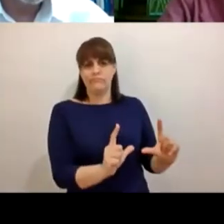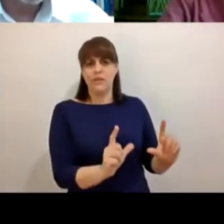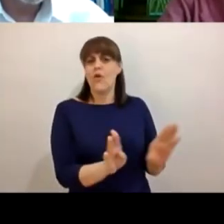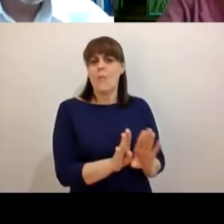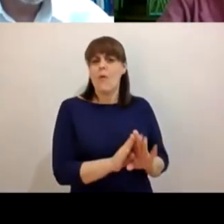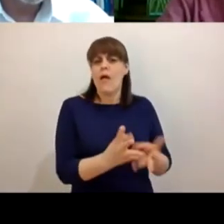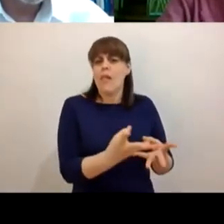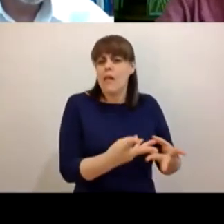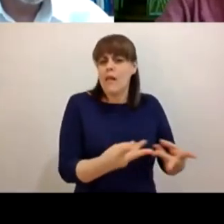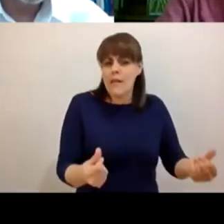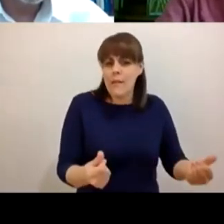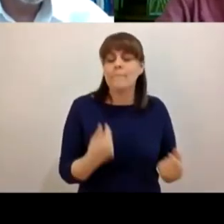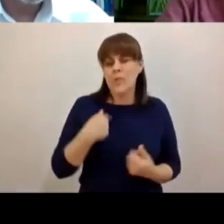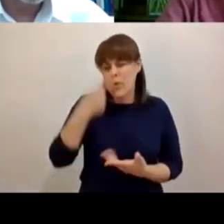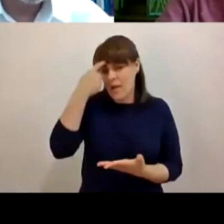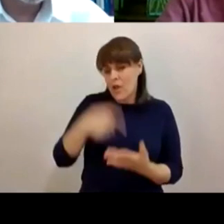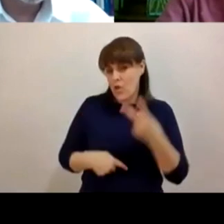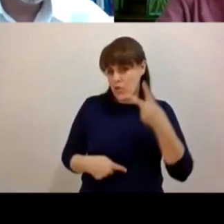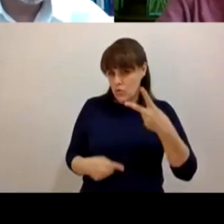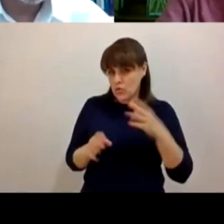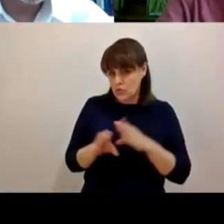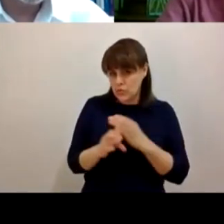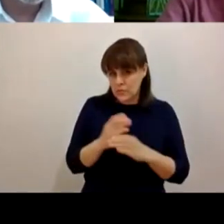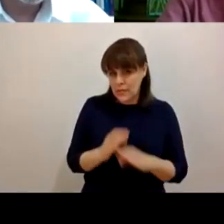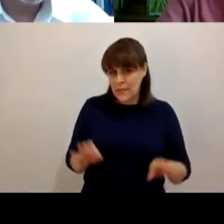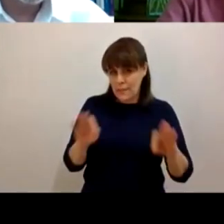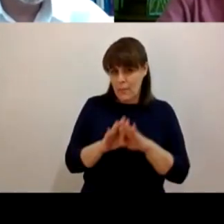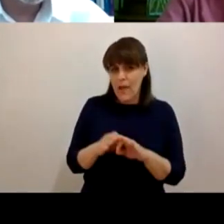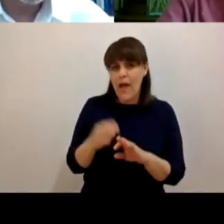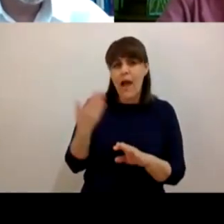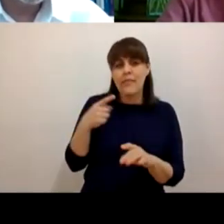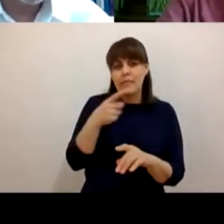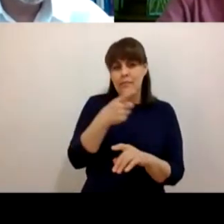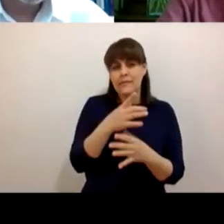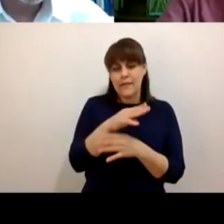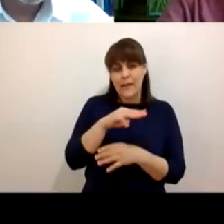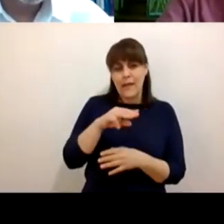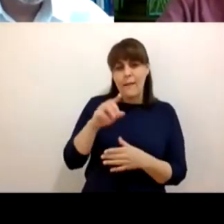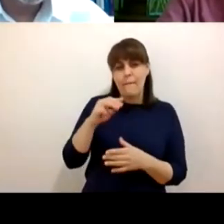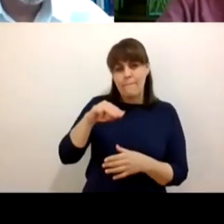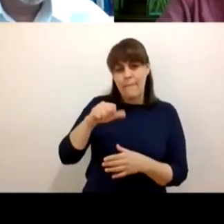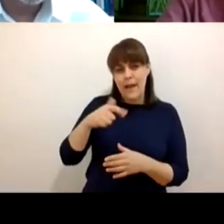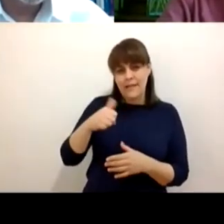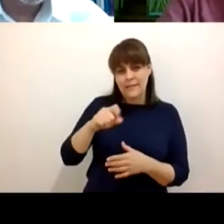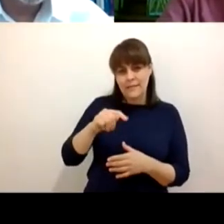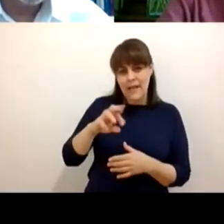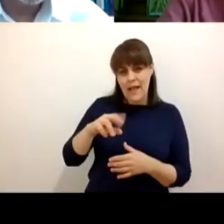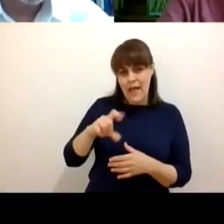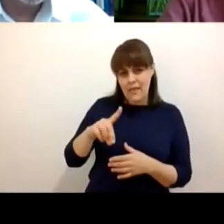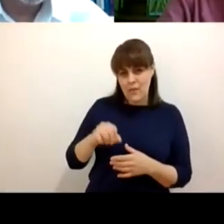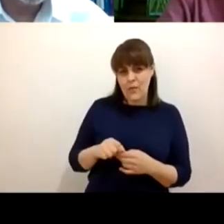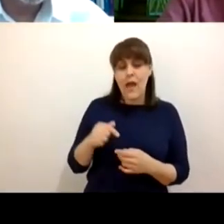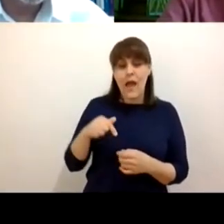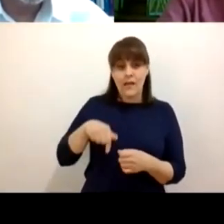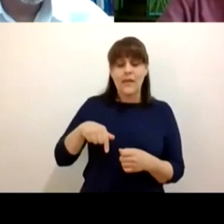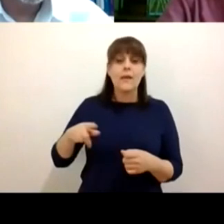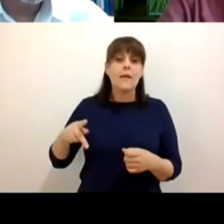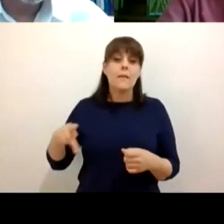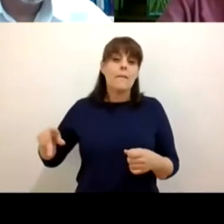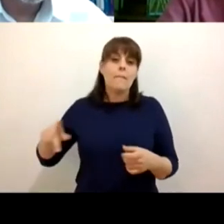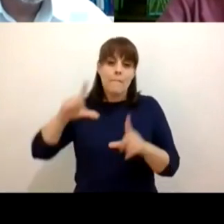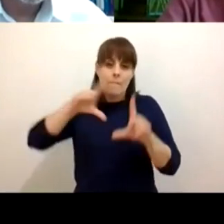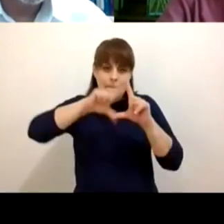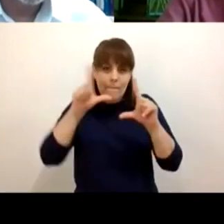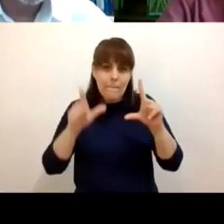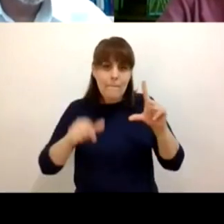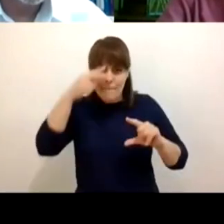que son importantes. Y voy a tomar lo que está diciendo el magistrado, que creo que es muy importante. Luego, México es el país de las políticas públicas y de las leyes